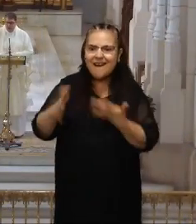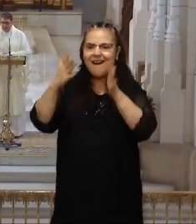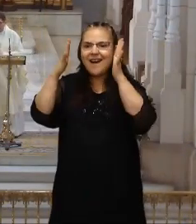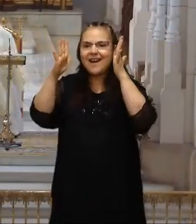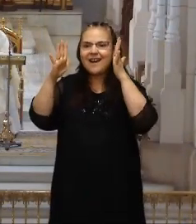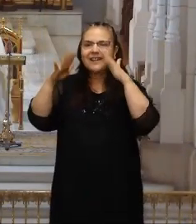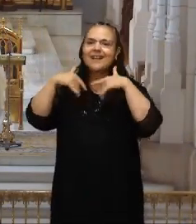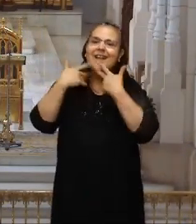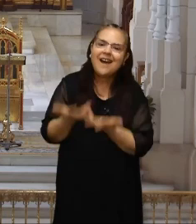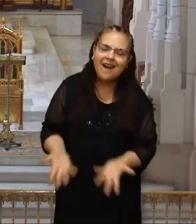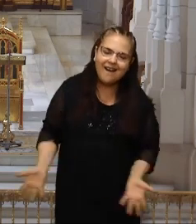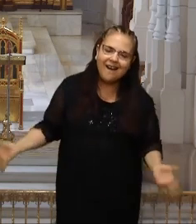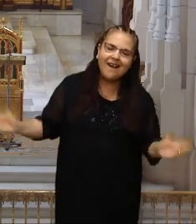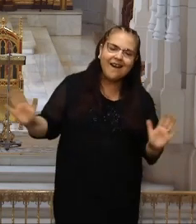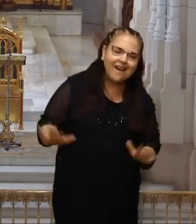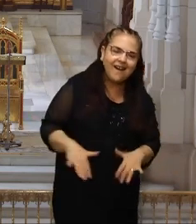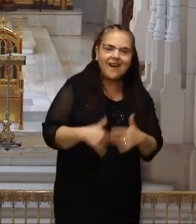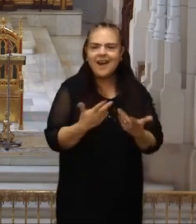Aleluya.